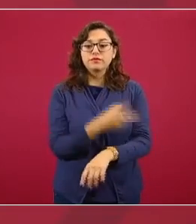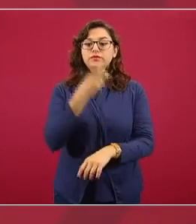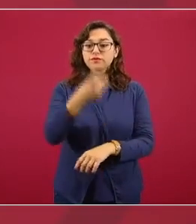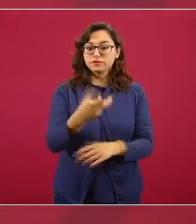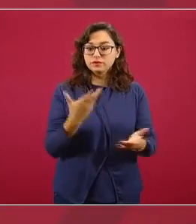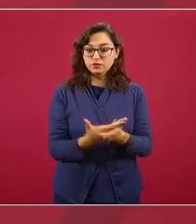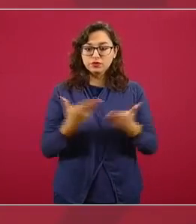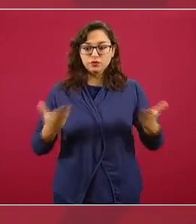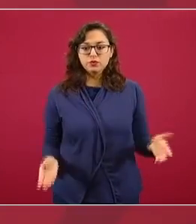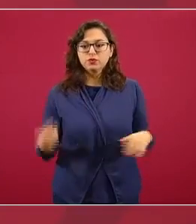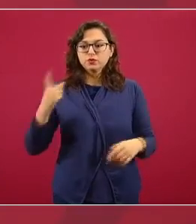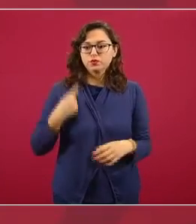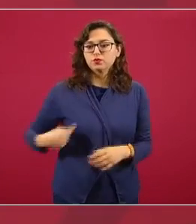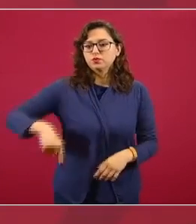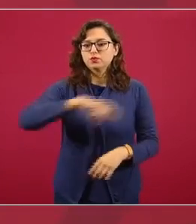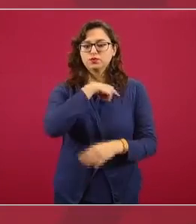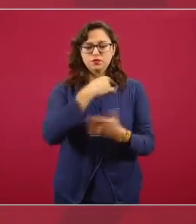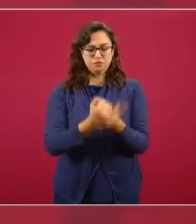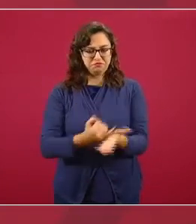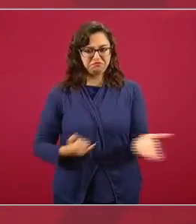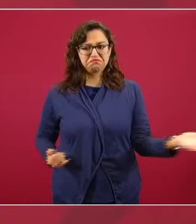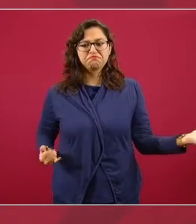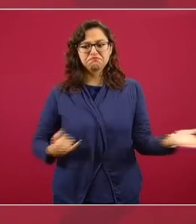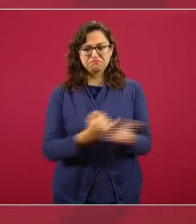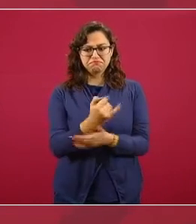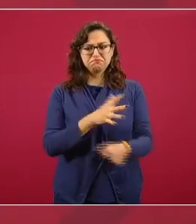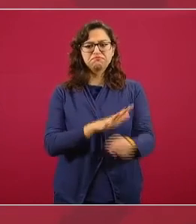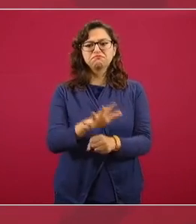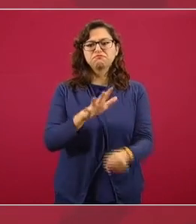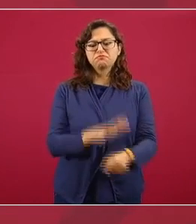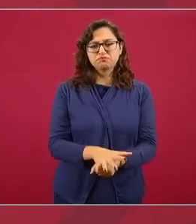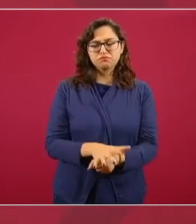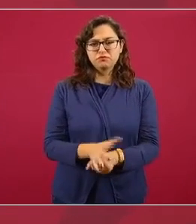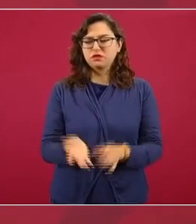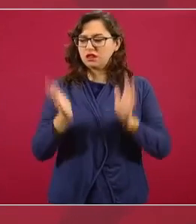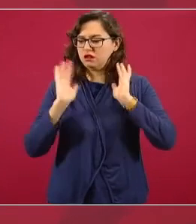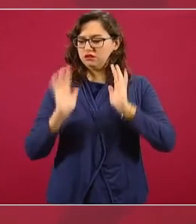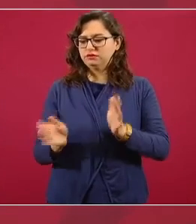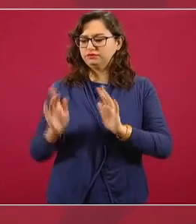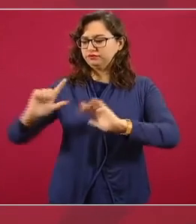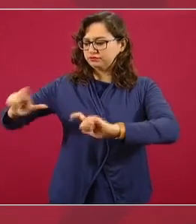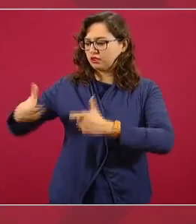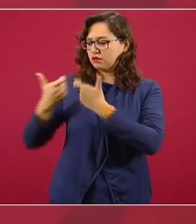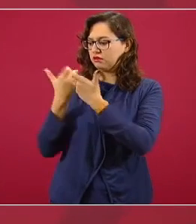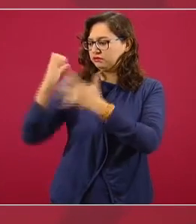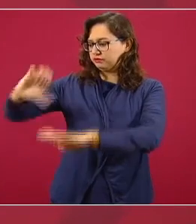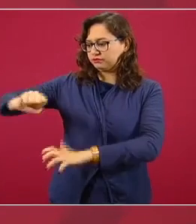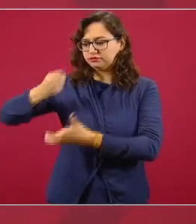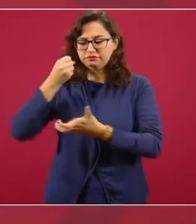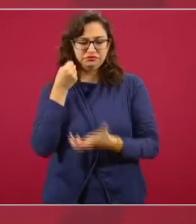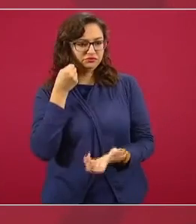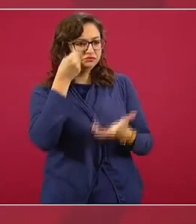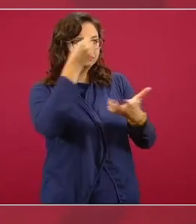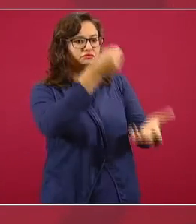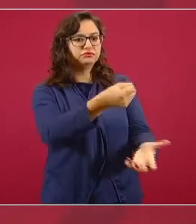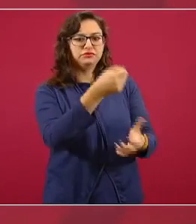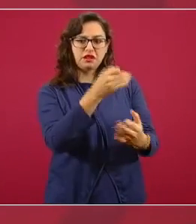decidimos entregar de manera directa apoyos a las